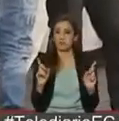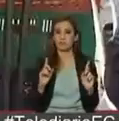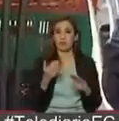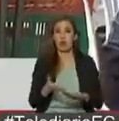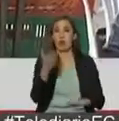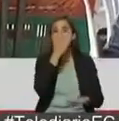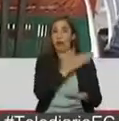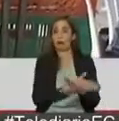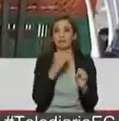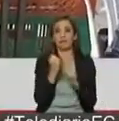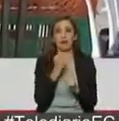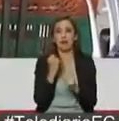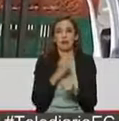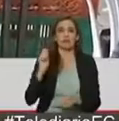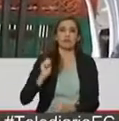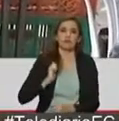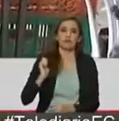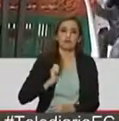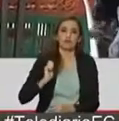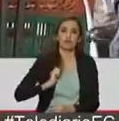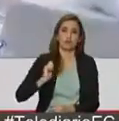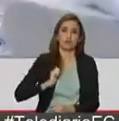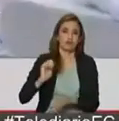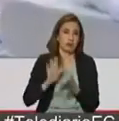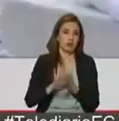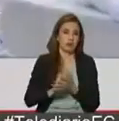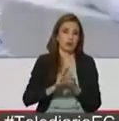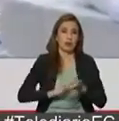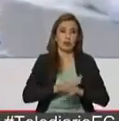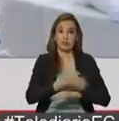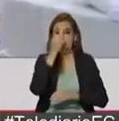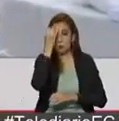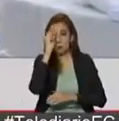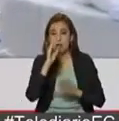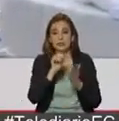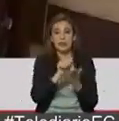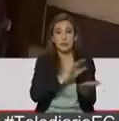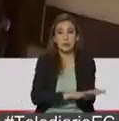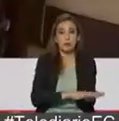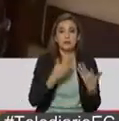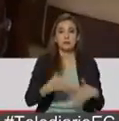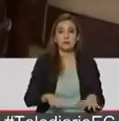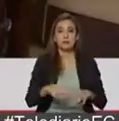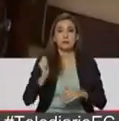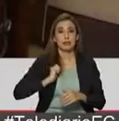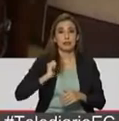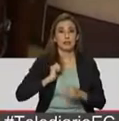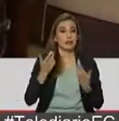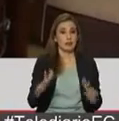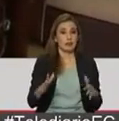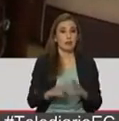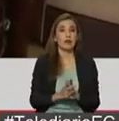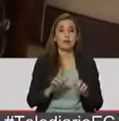fijo y por alguna circunstancia tuvieron que arriesgarse. Siempre hay una idea que ronda la cabeza, pero saltar y ponerla en